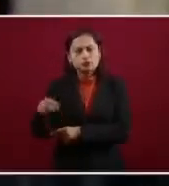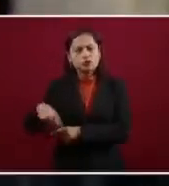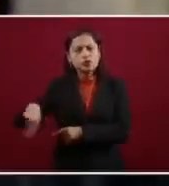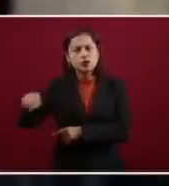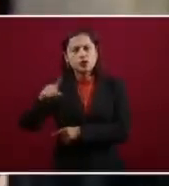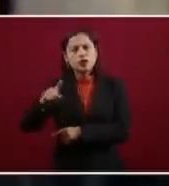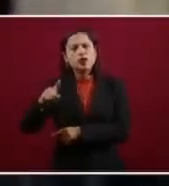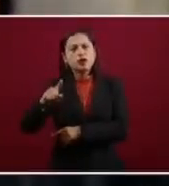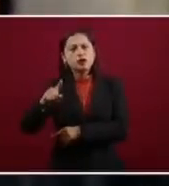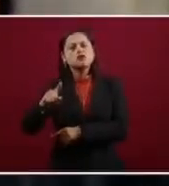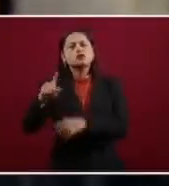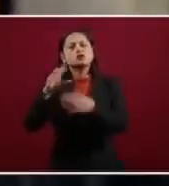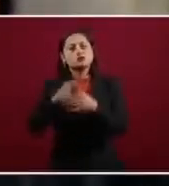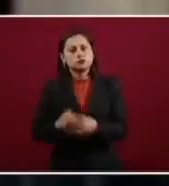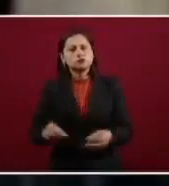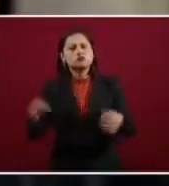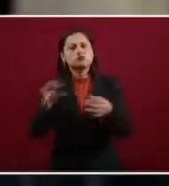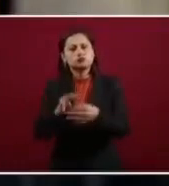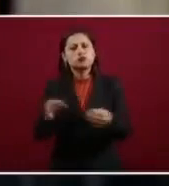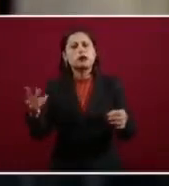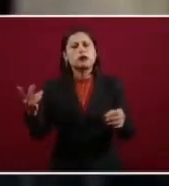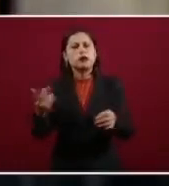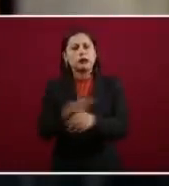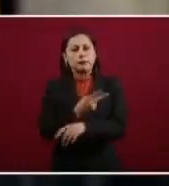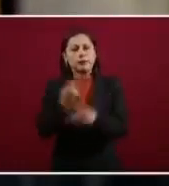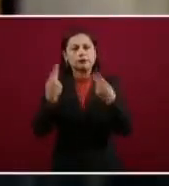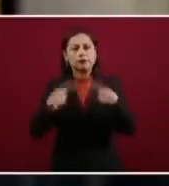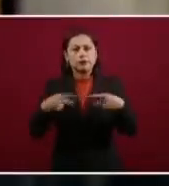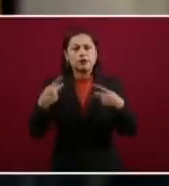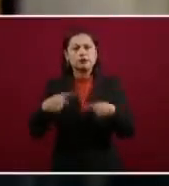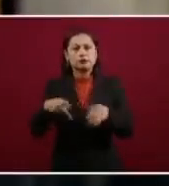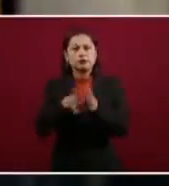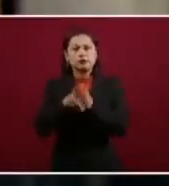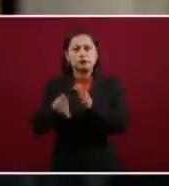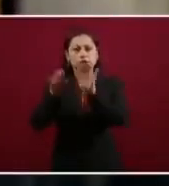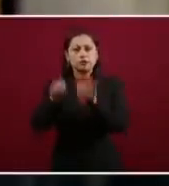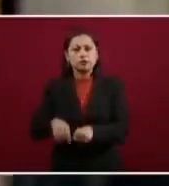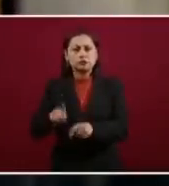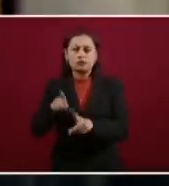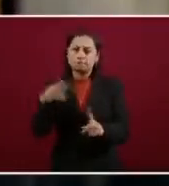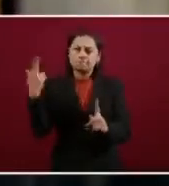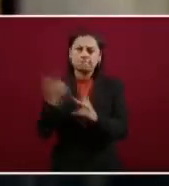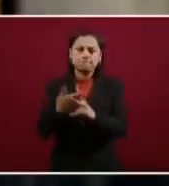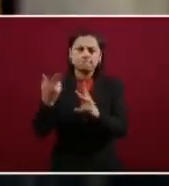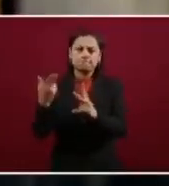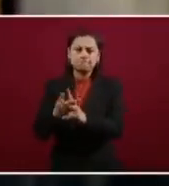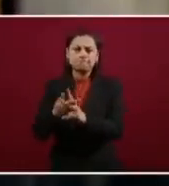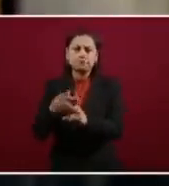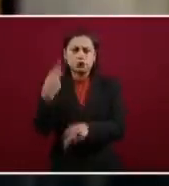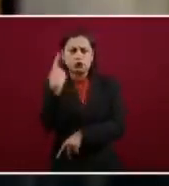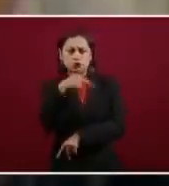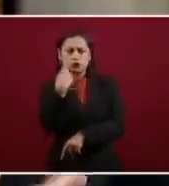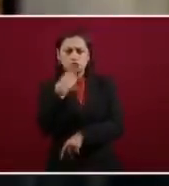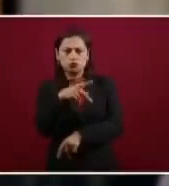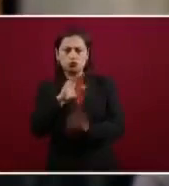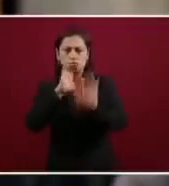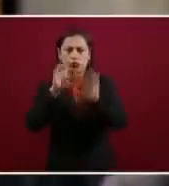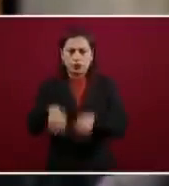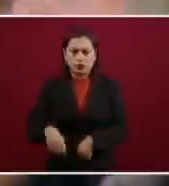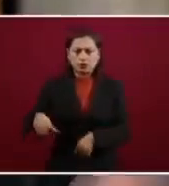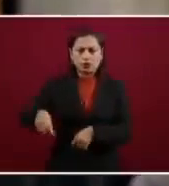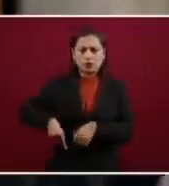asesinatos de periodistas durante lo que lleva desde su mandato obviamente